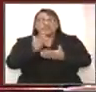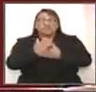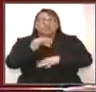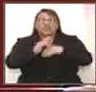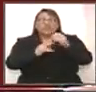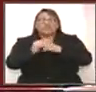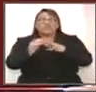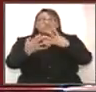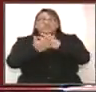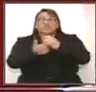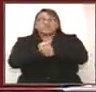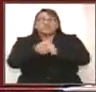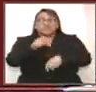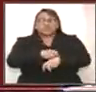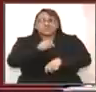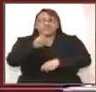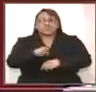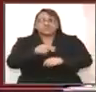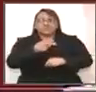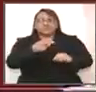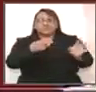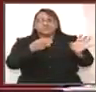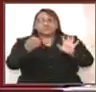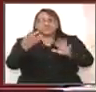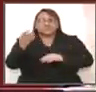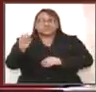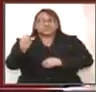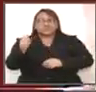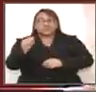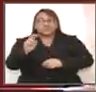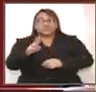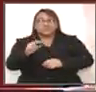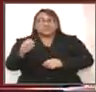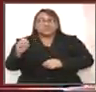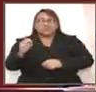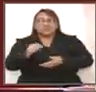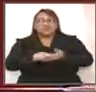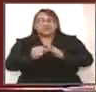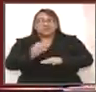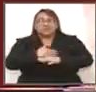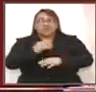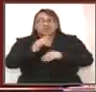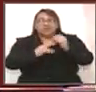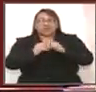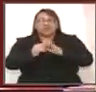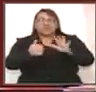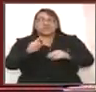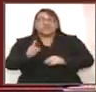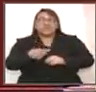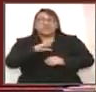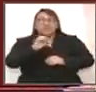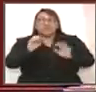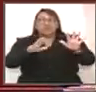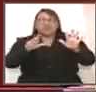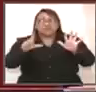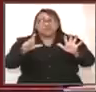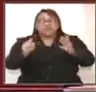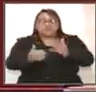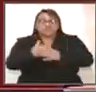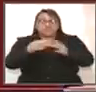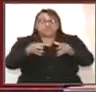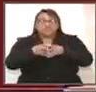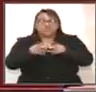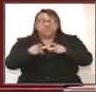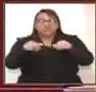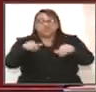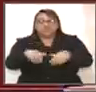penitenciaria. En el periodo 1990-2000 se construyeron 6.586 nuevas unidades de